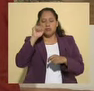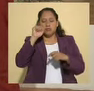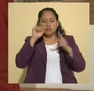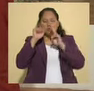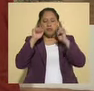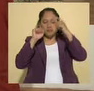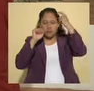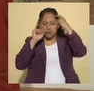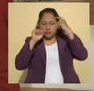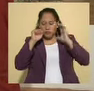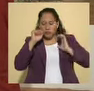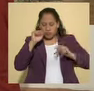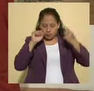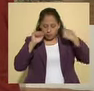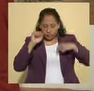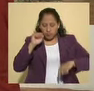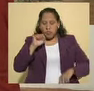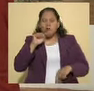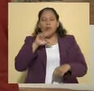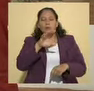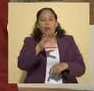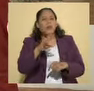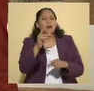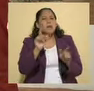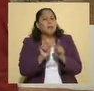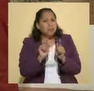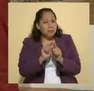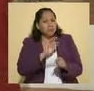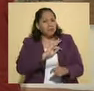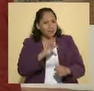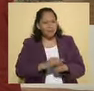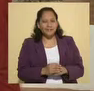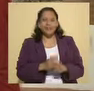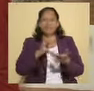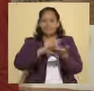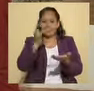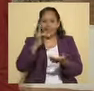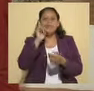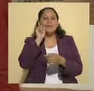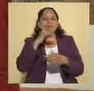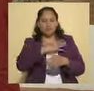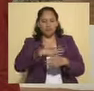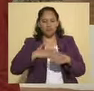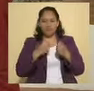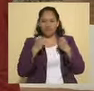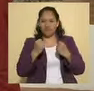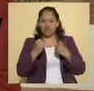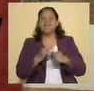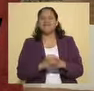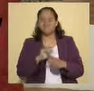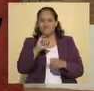oxigenarte. David, que no le dedicamos en nada a eso. ¿Okay? Muchísimas gracias, gracias como siempre. Mañana, pecho firme. Pecho, ¿no?, firme. Perfecto. Sí.